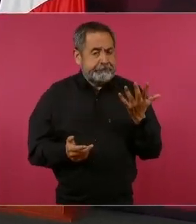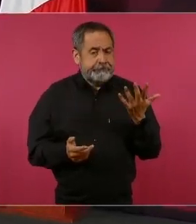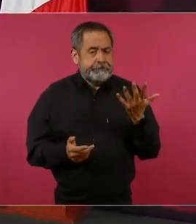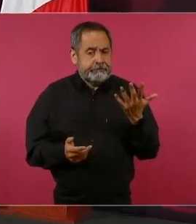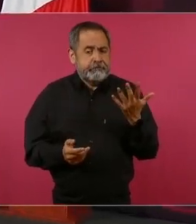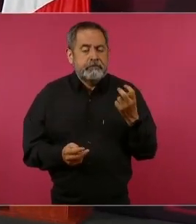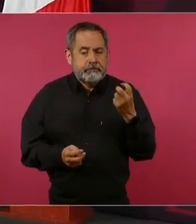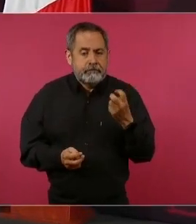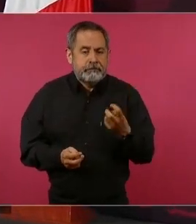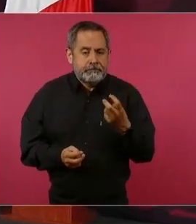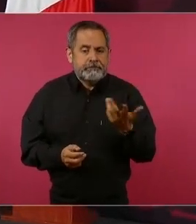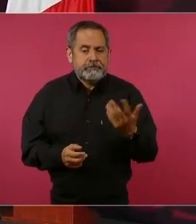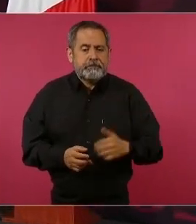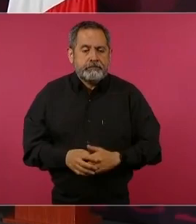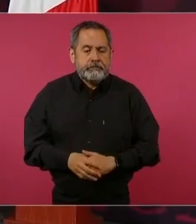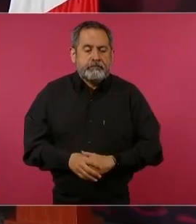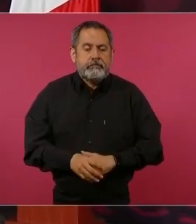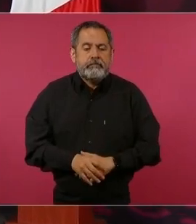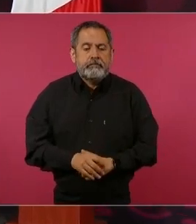Entonces,